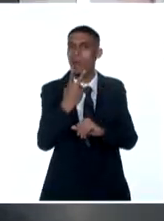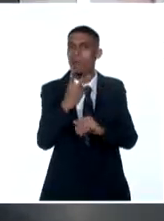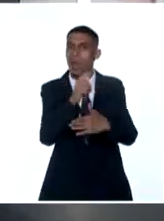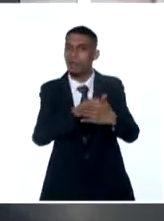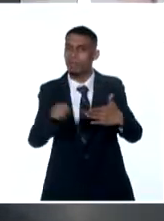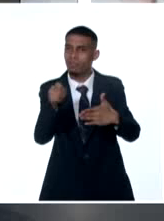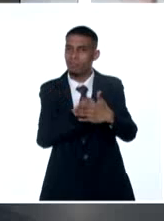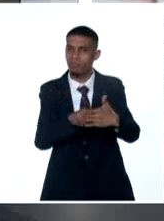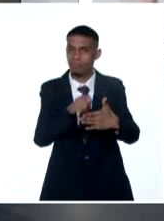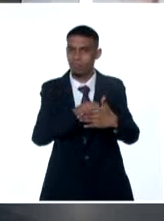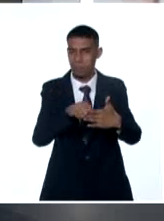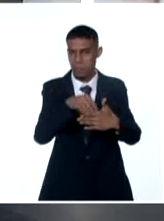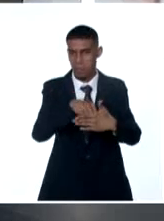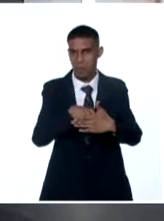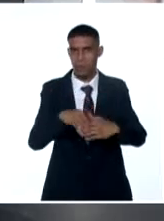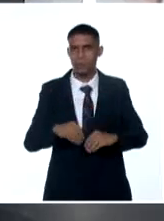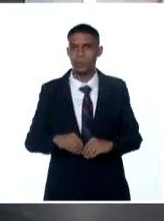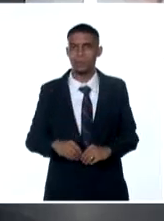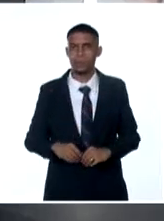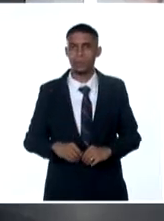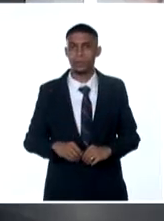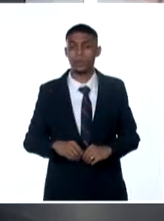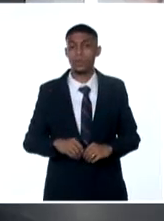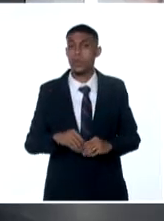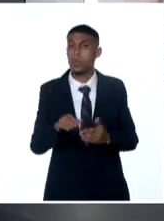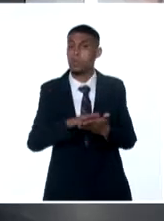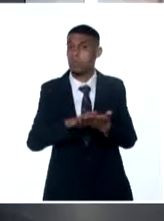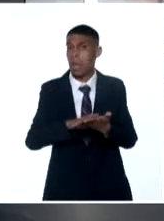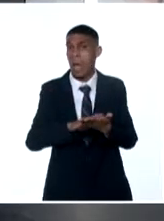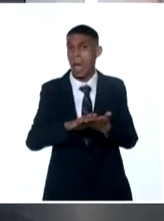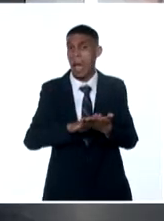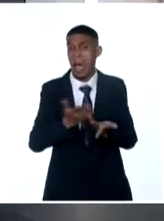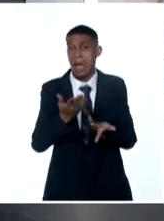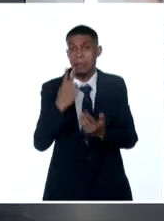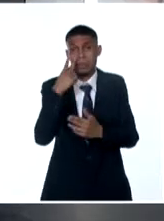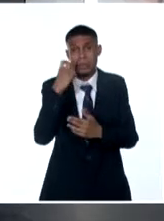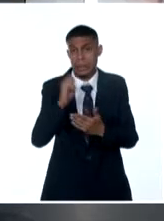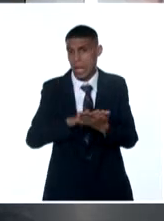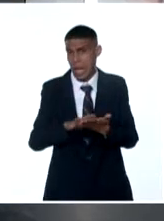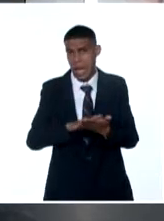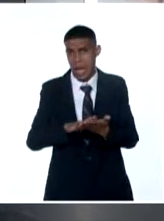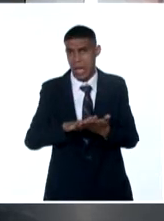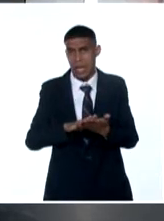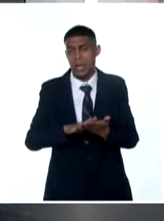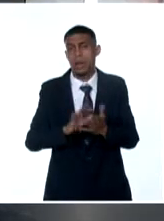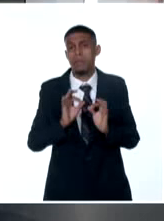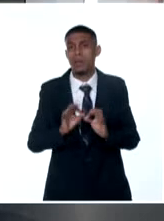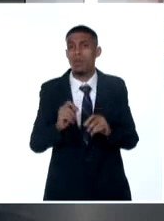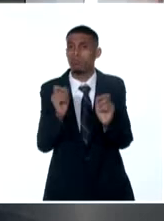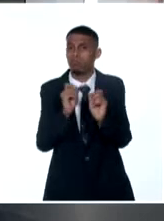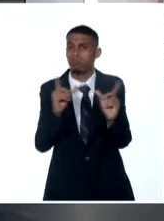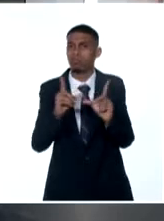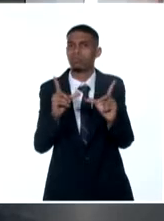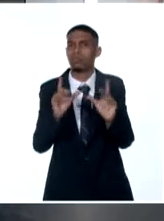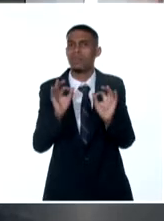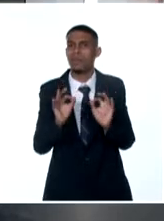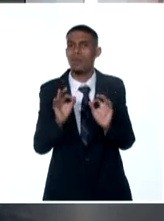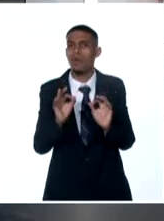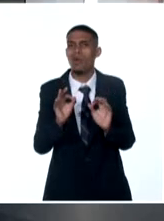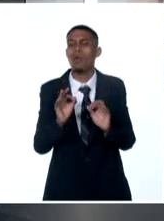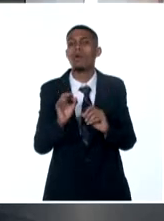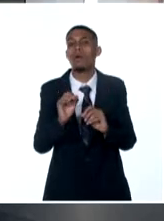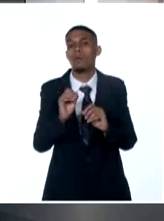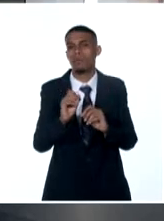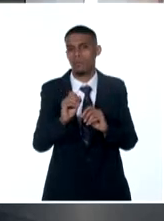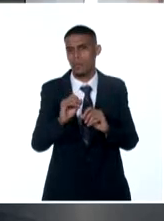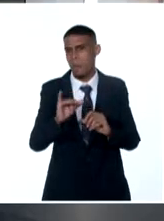incertidumbre elevadísimo, porque no se sabe con precisión qué impacto ha tenido en los votantes el reciente asesinato de Villavicencio y